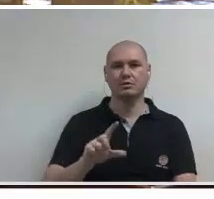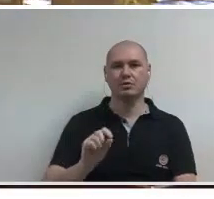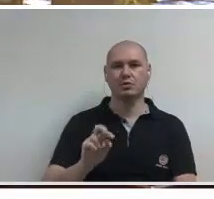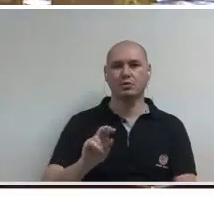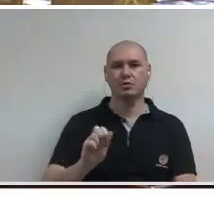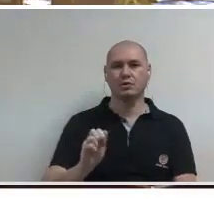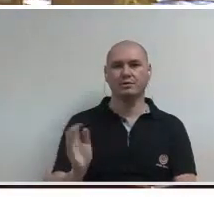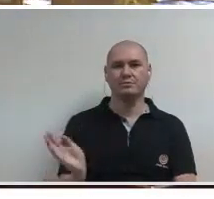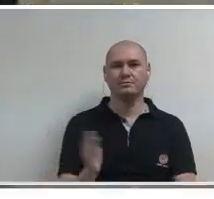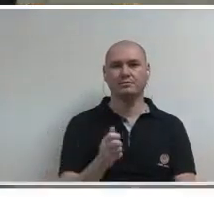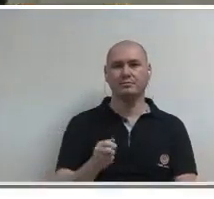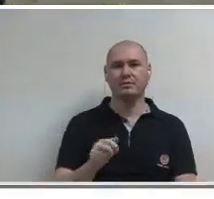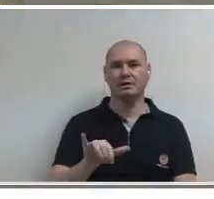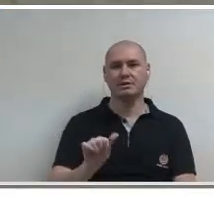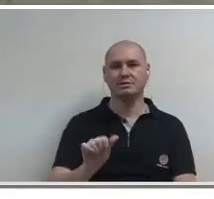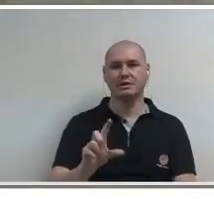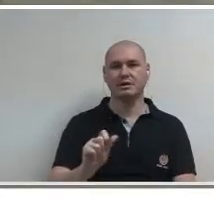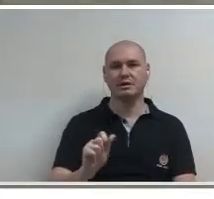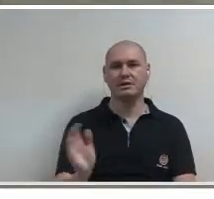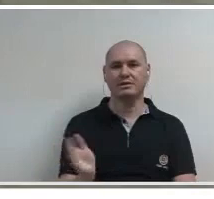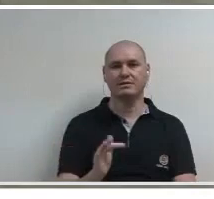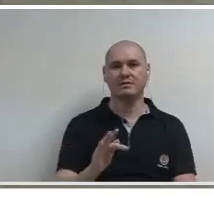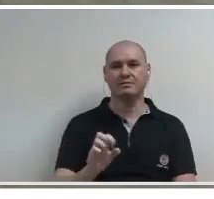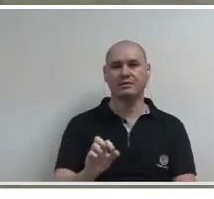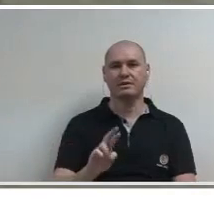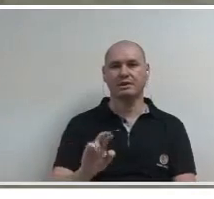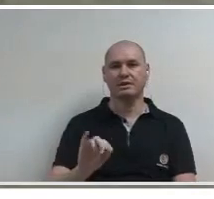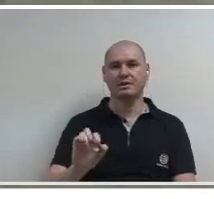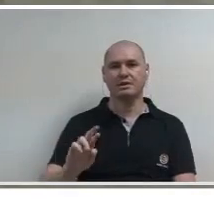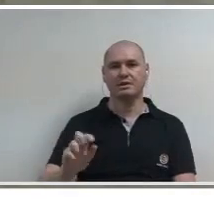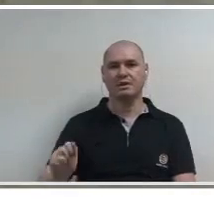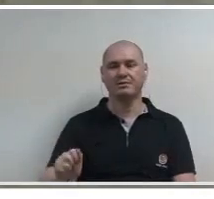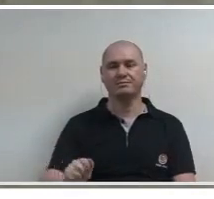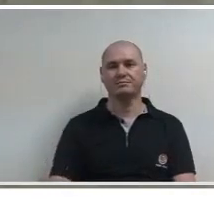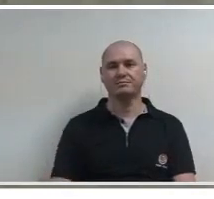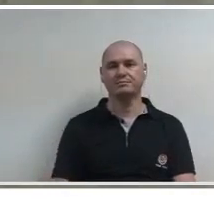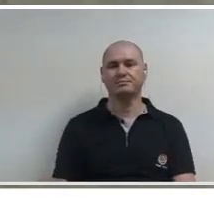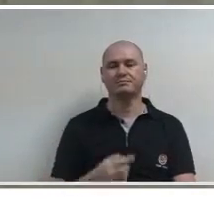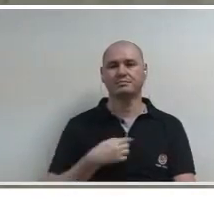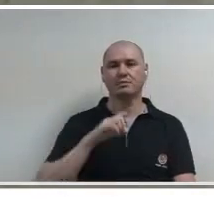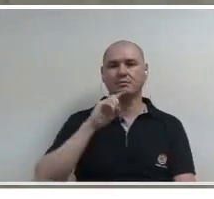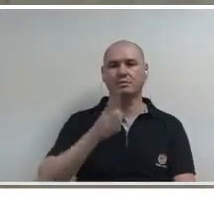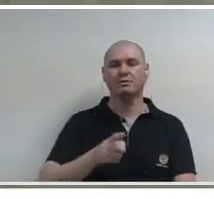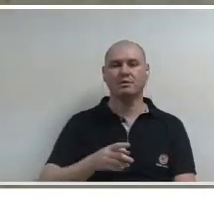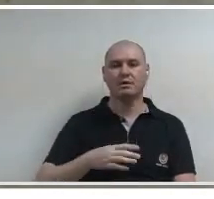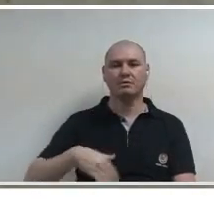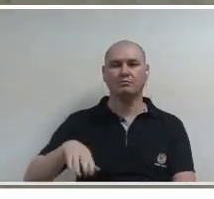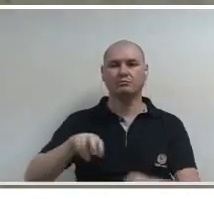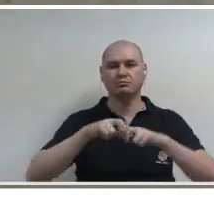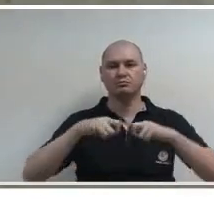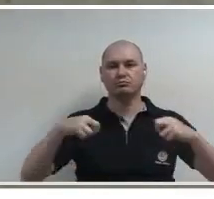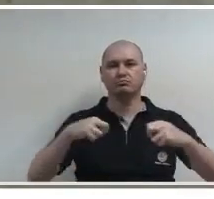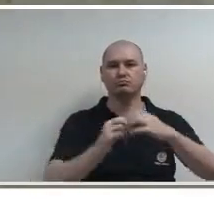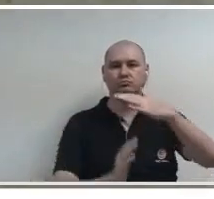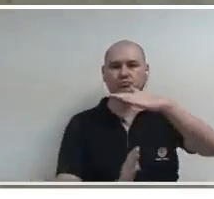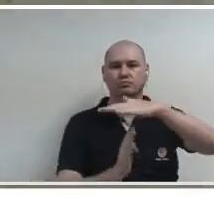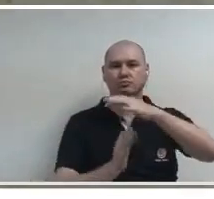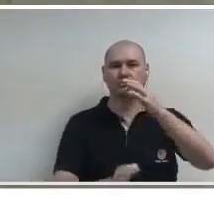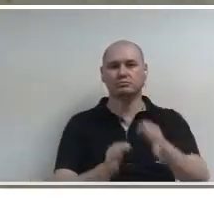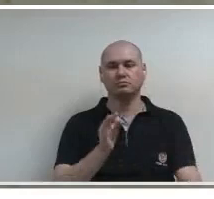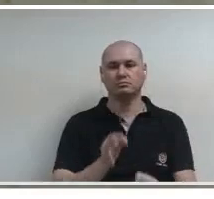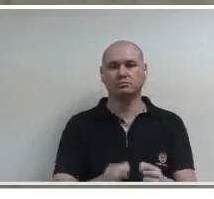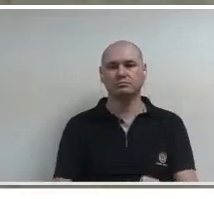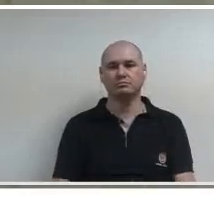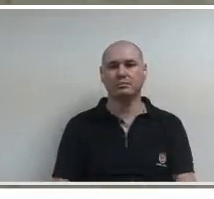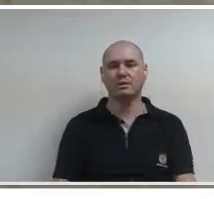Valleruré. Como defensor público para San Bernardino por disposición del pleno de la Corte Suprema de Justicia. Pecha y dico a